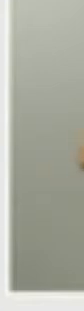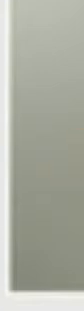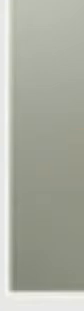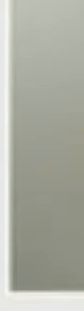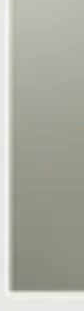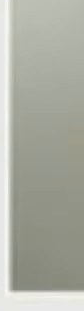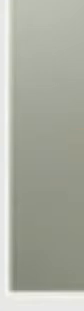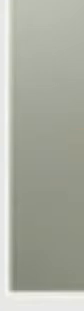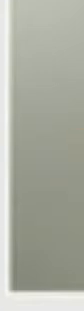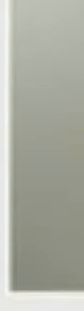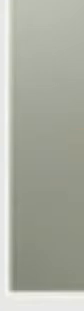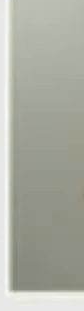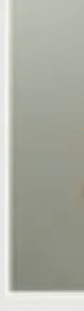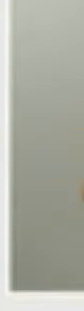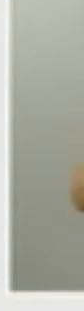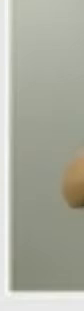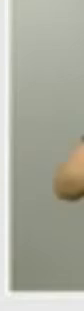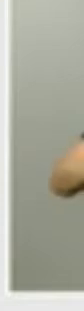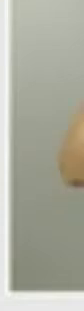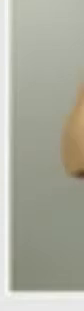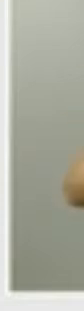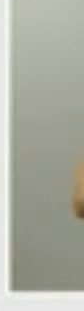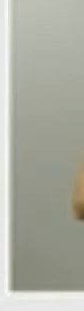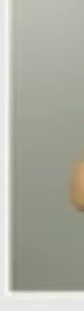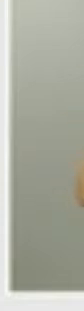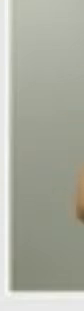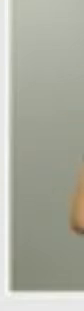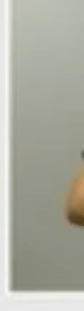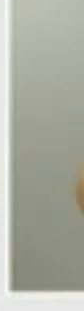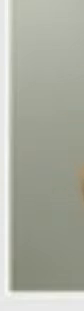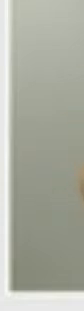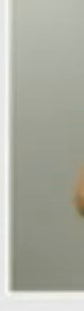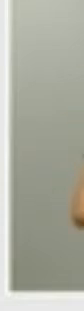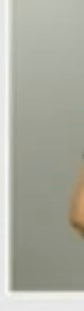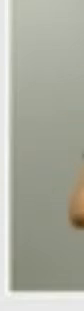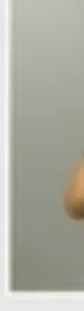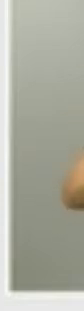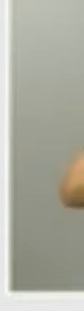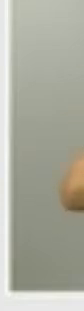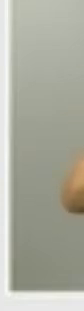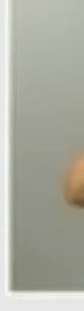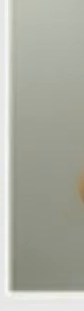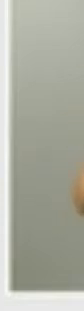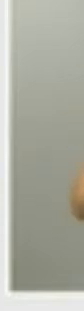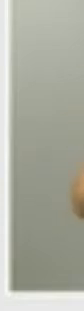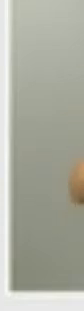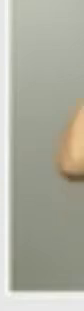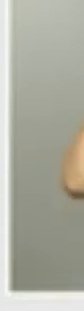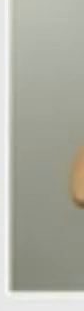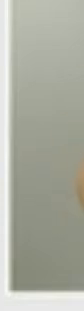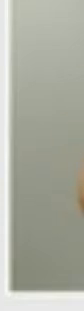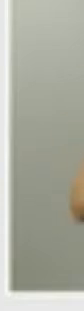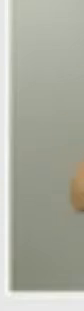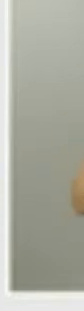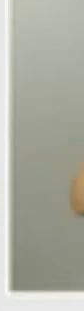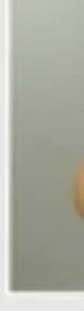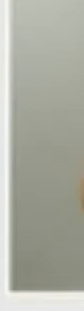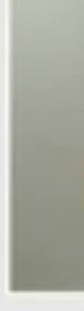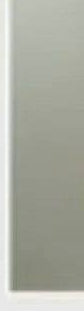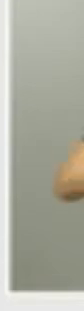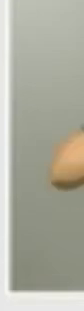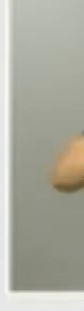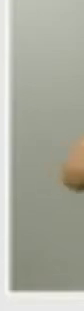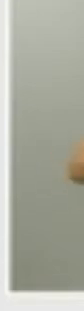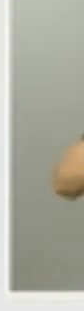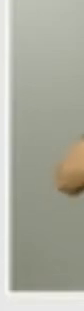moderno y analizado a nivel internacional, porque hay pocos precedentes. Y la gobernanza también va a ser muy importante, porque en España,